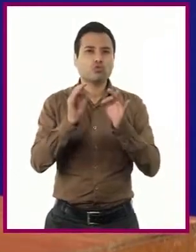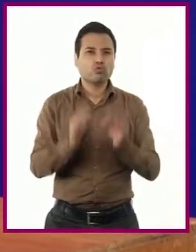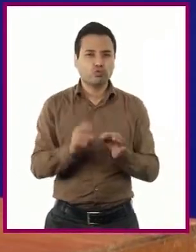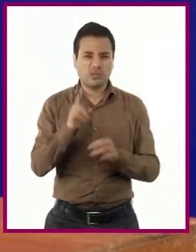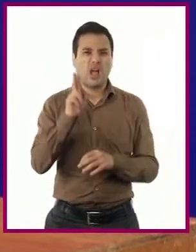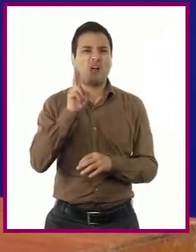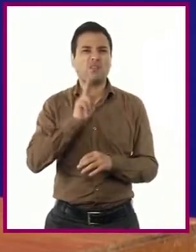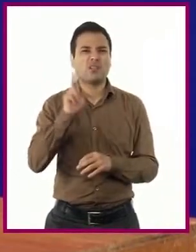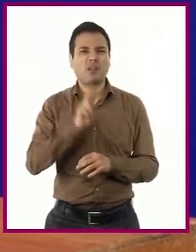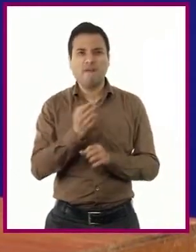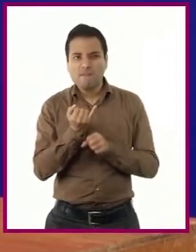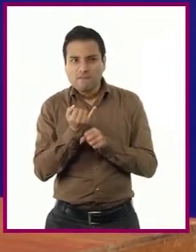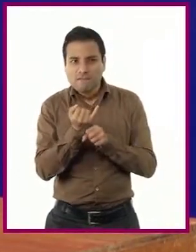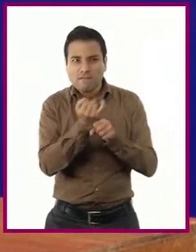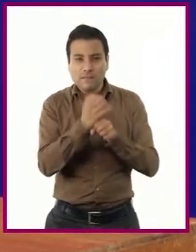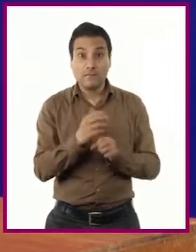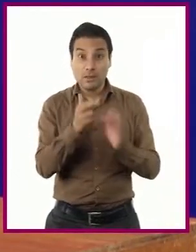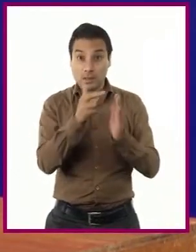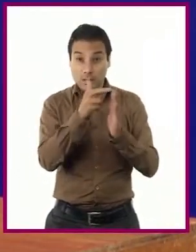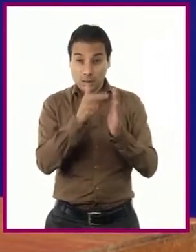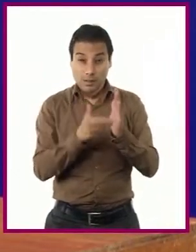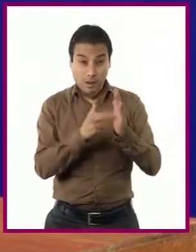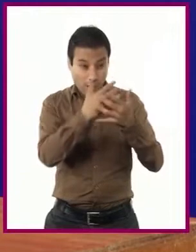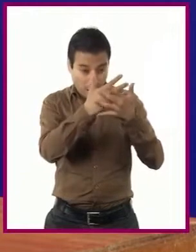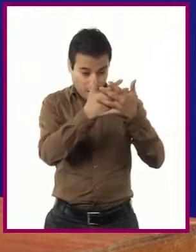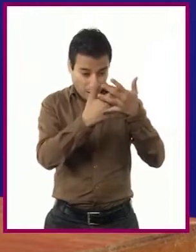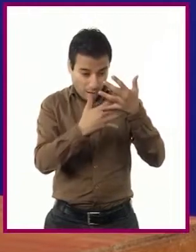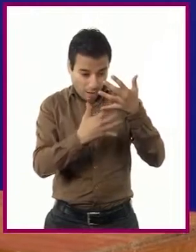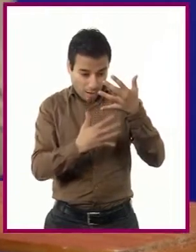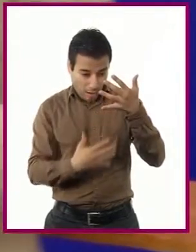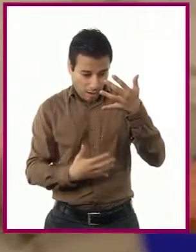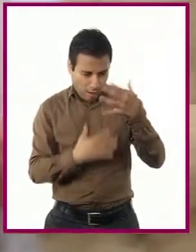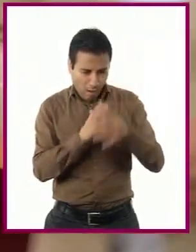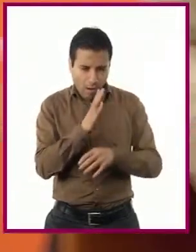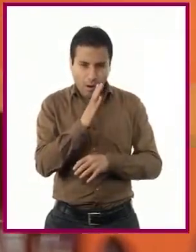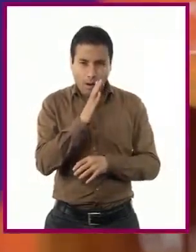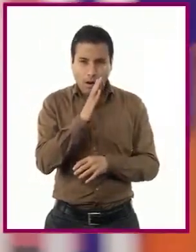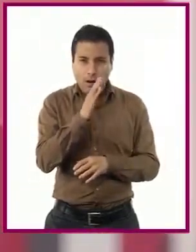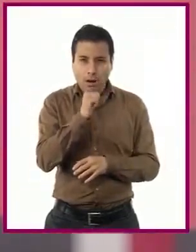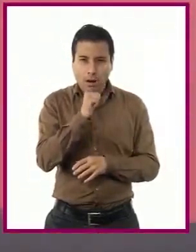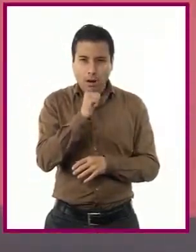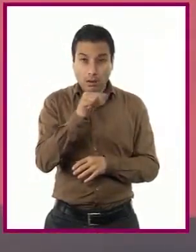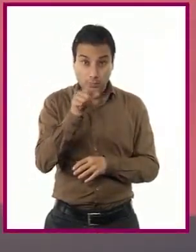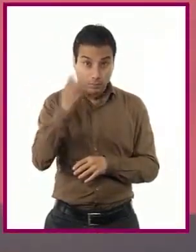deportiva, pero era muy extenso y de difícil lectura?